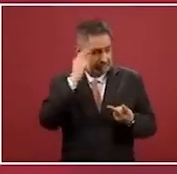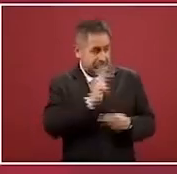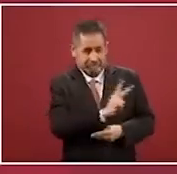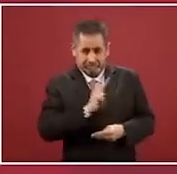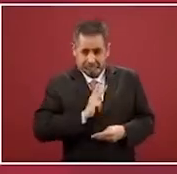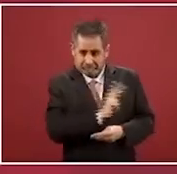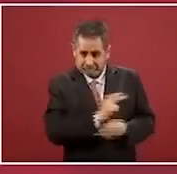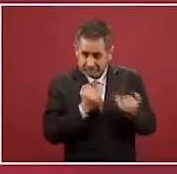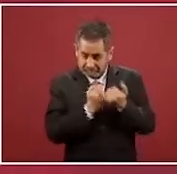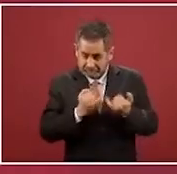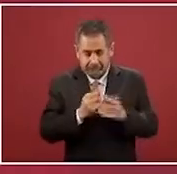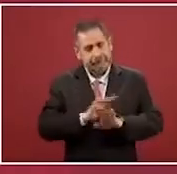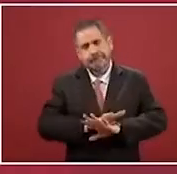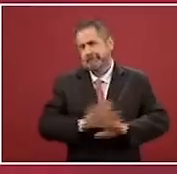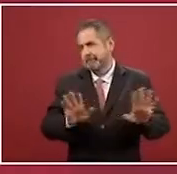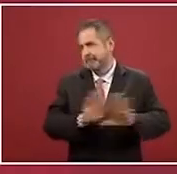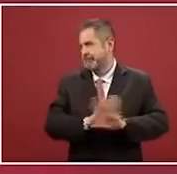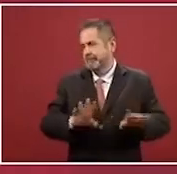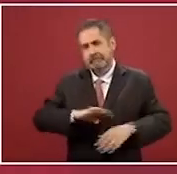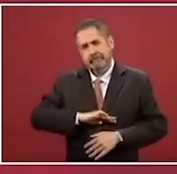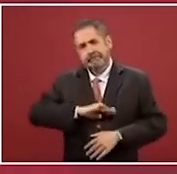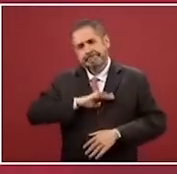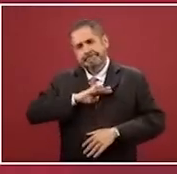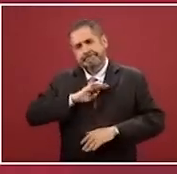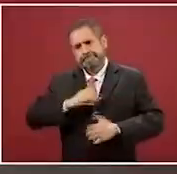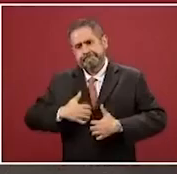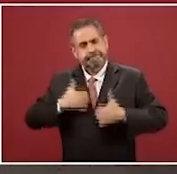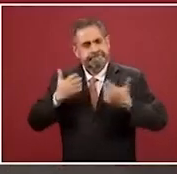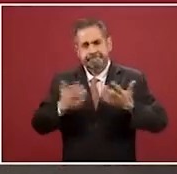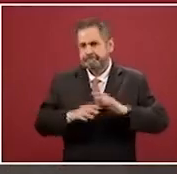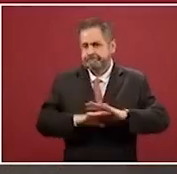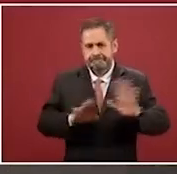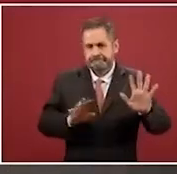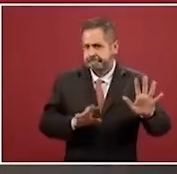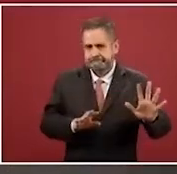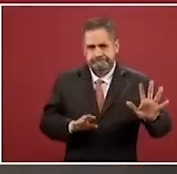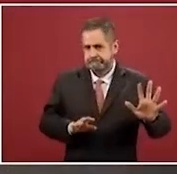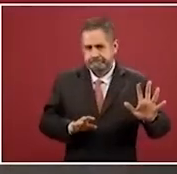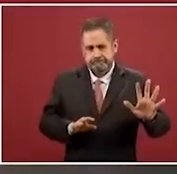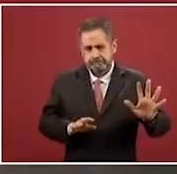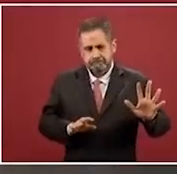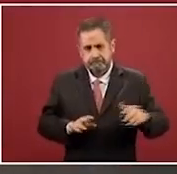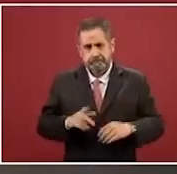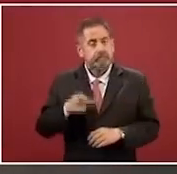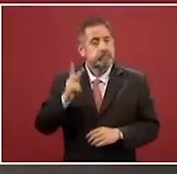Díaz? Pero hablando del tiempo,